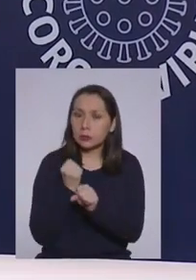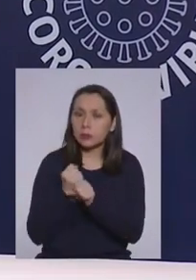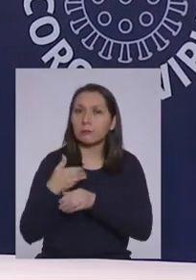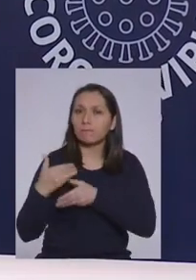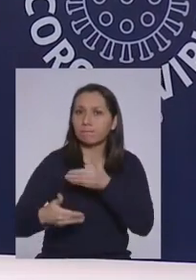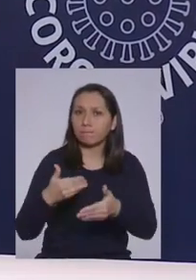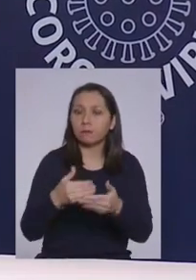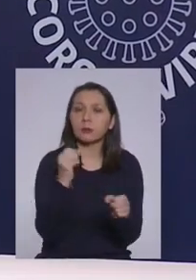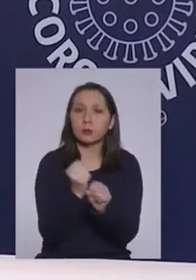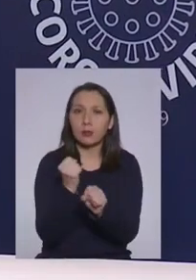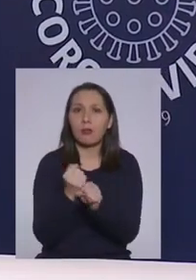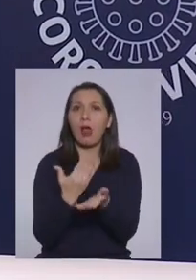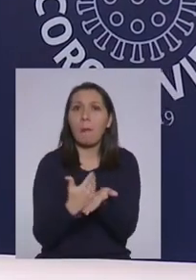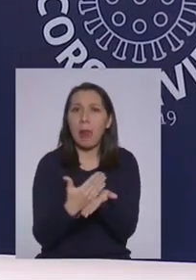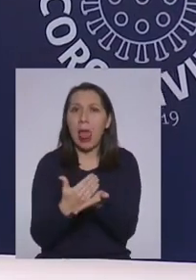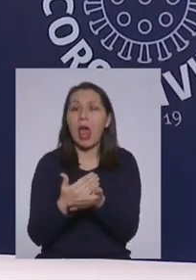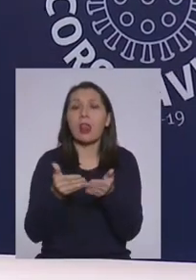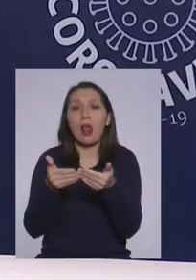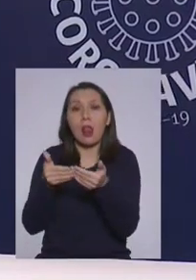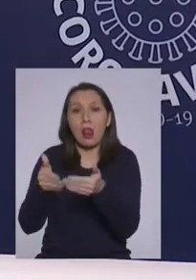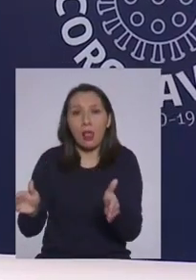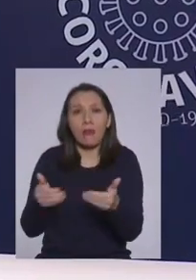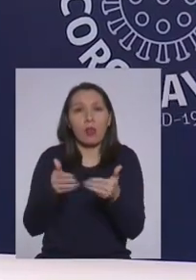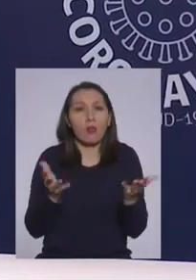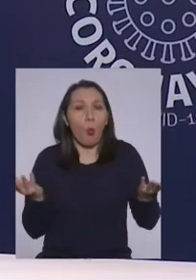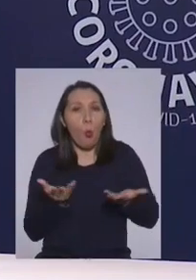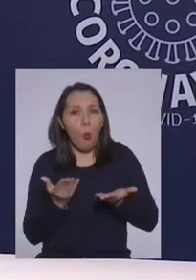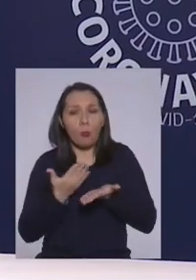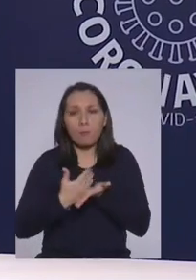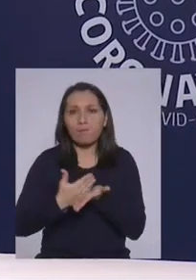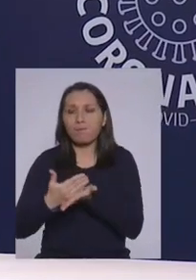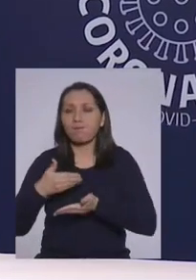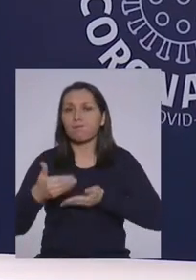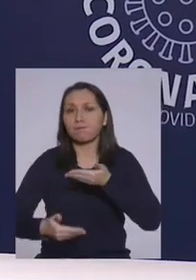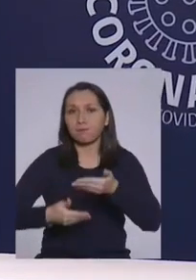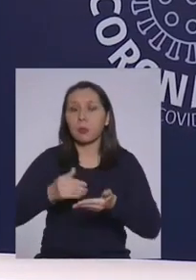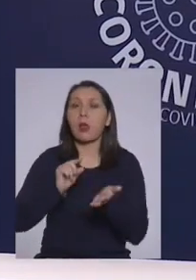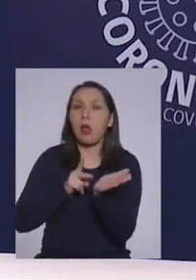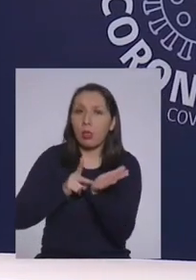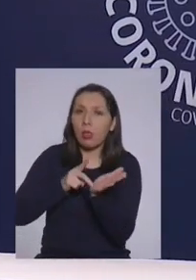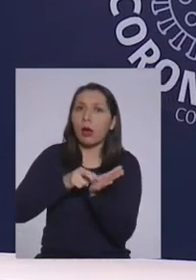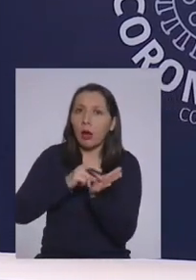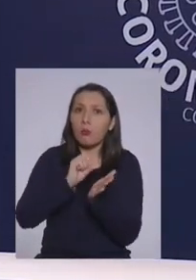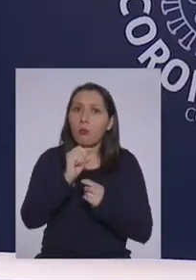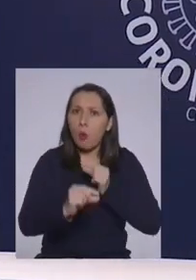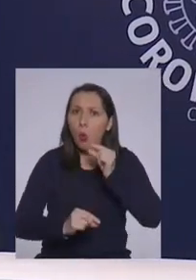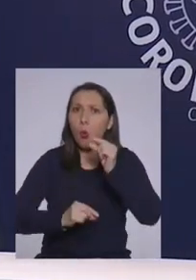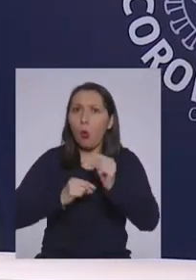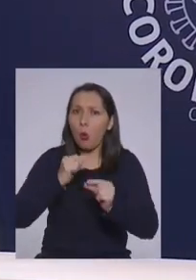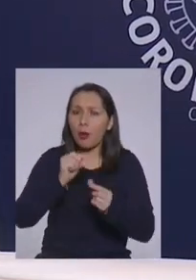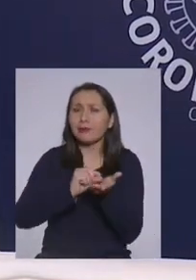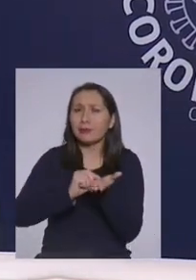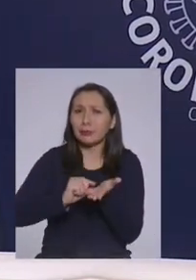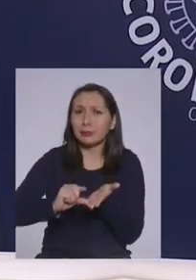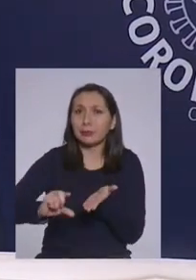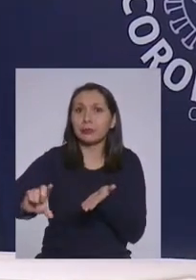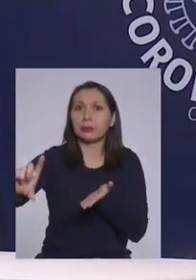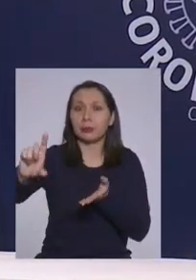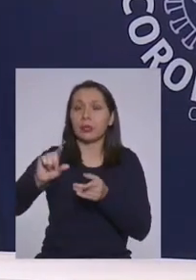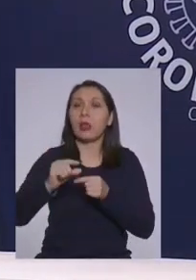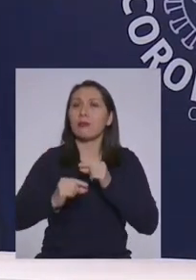en un plan de desconfinamiento, que va a ir avanzando paso a paso,